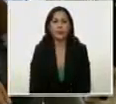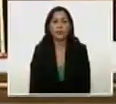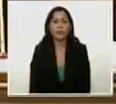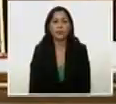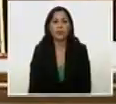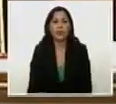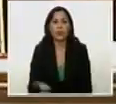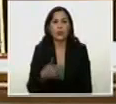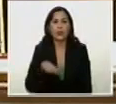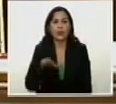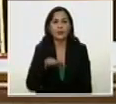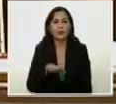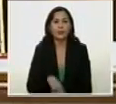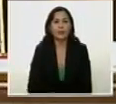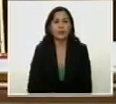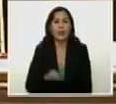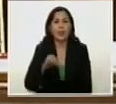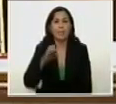Está por aquí, pero ya está Mercedes.